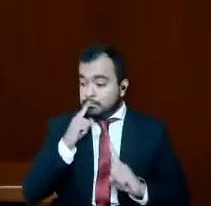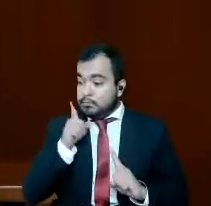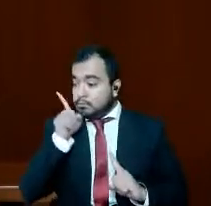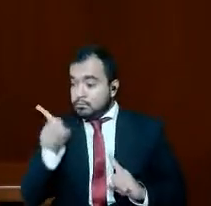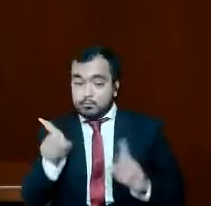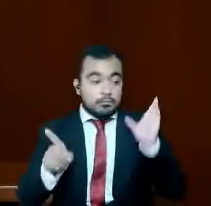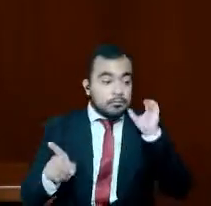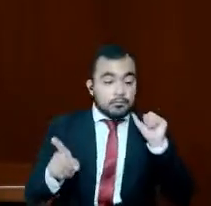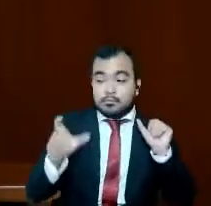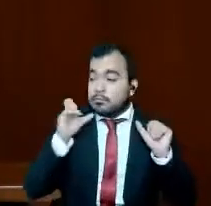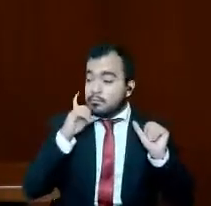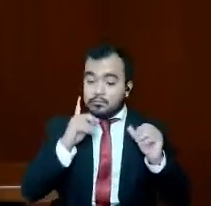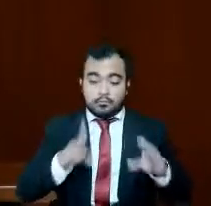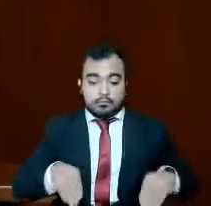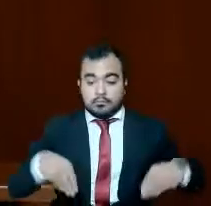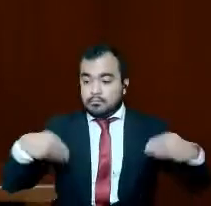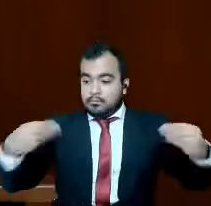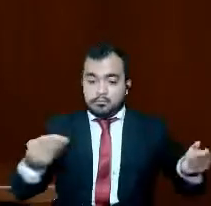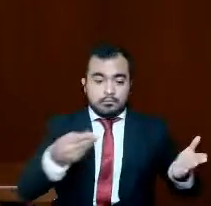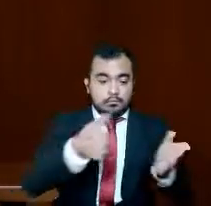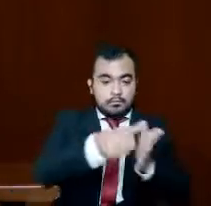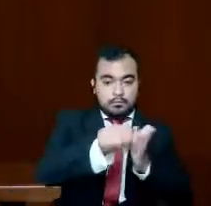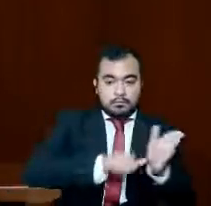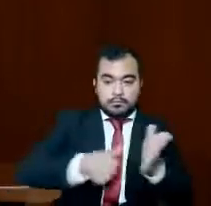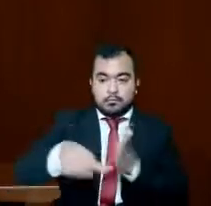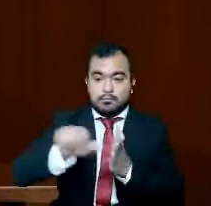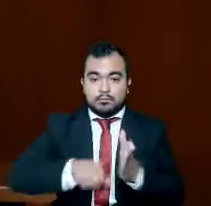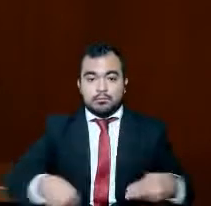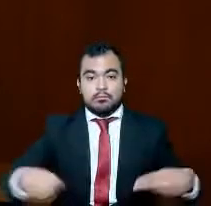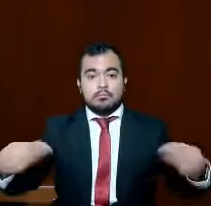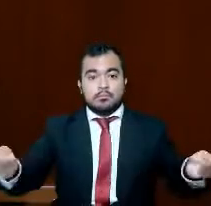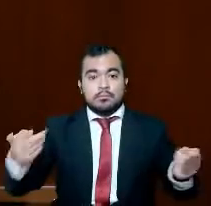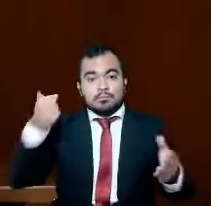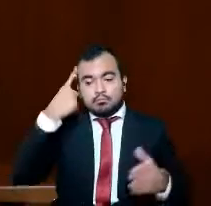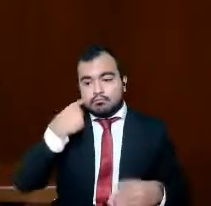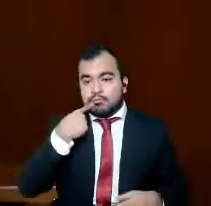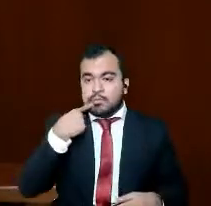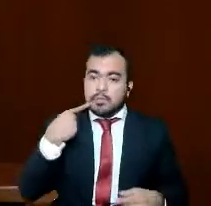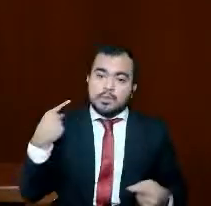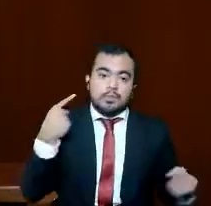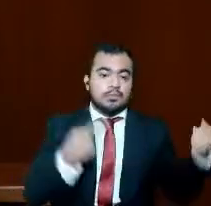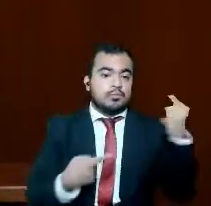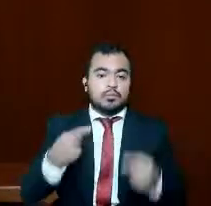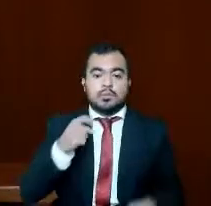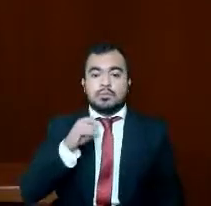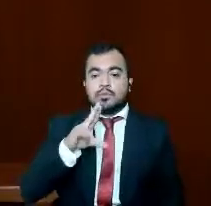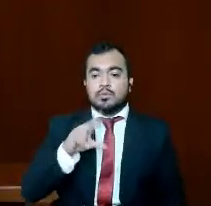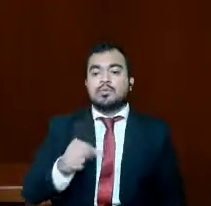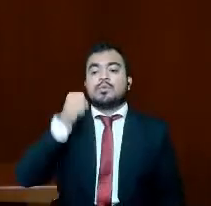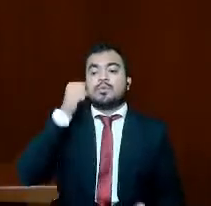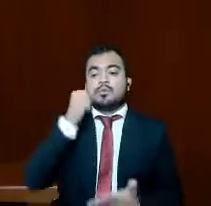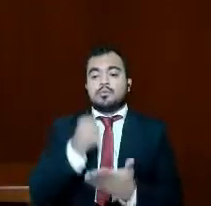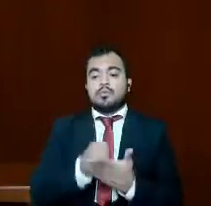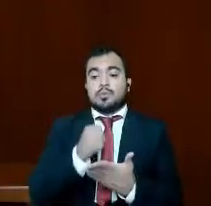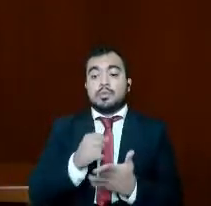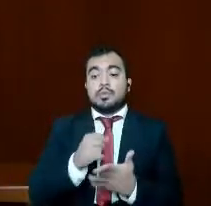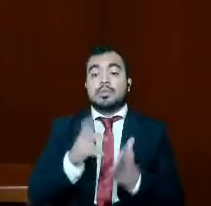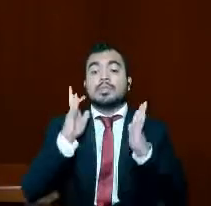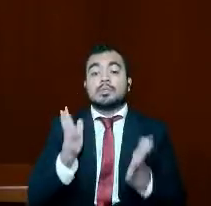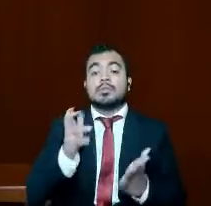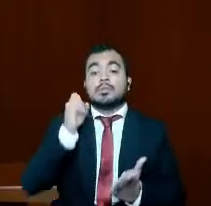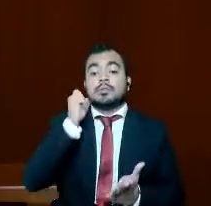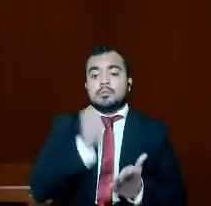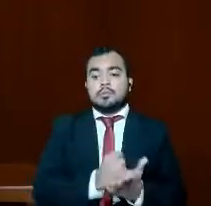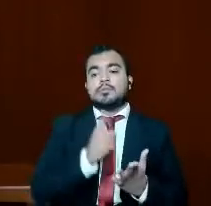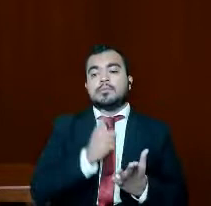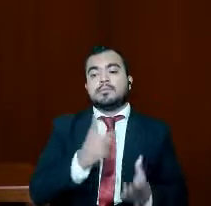Unión los dictámenes semestrales para su discusión y aprobación. Una vez aprobado, se remitirá al